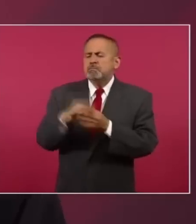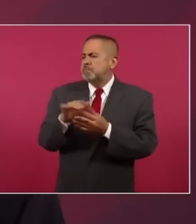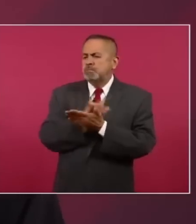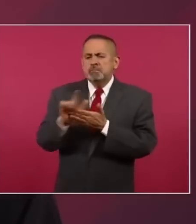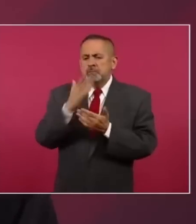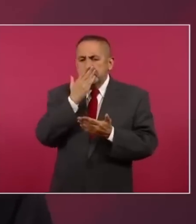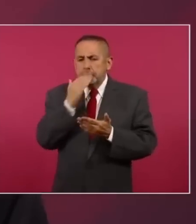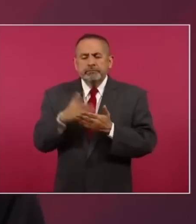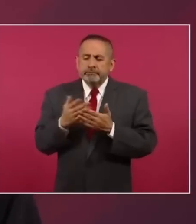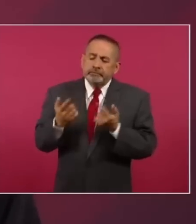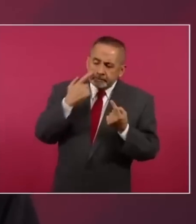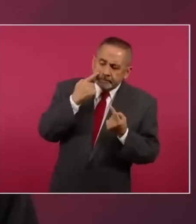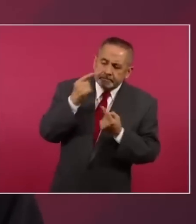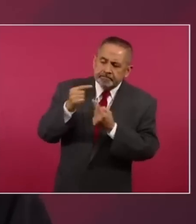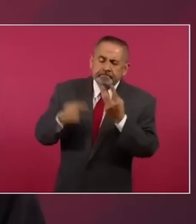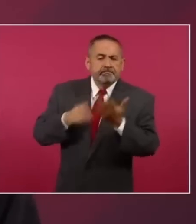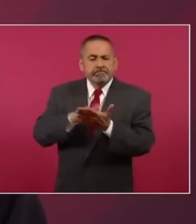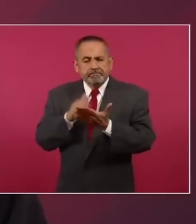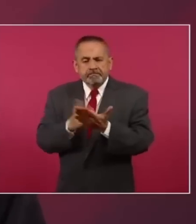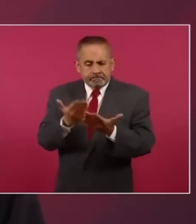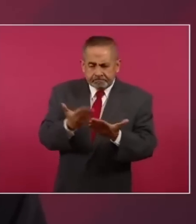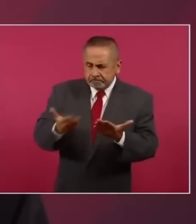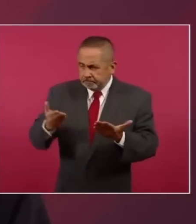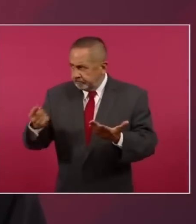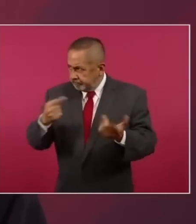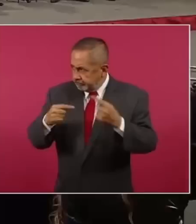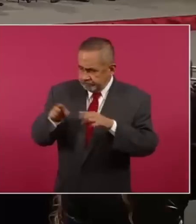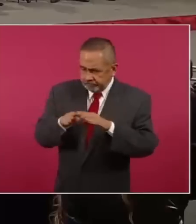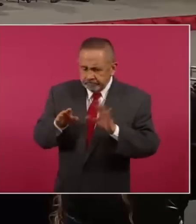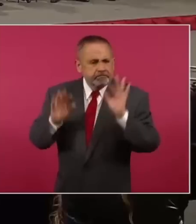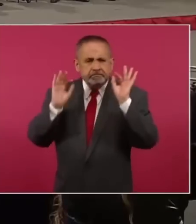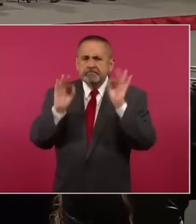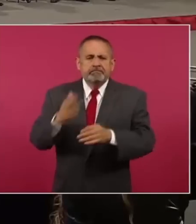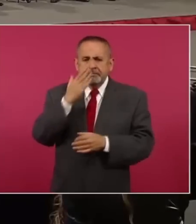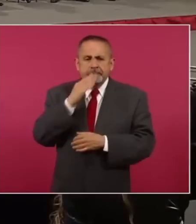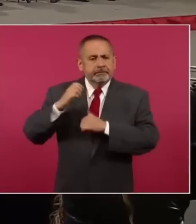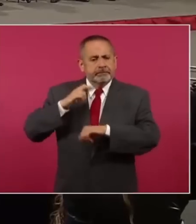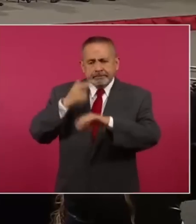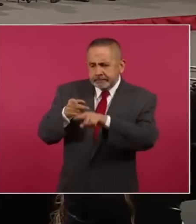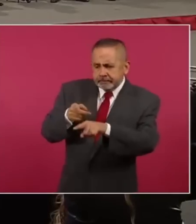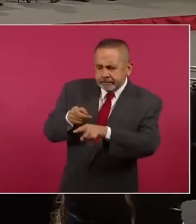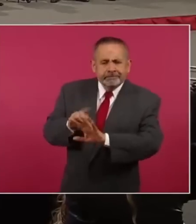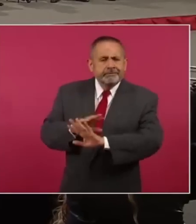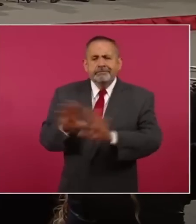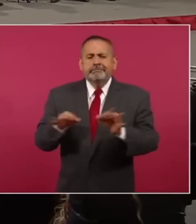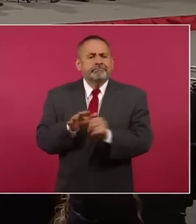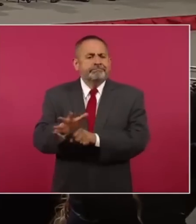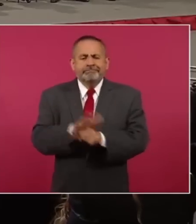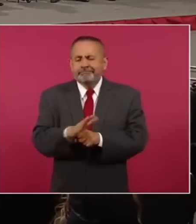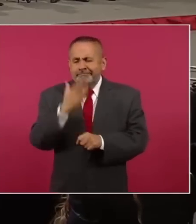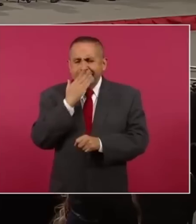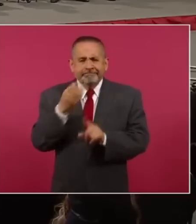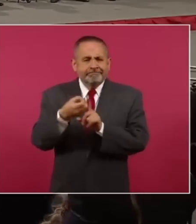que los fundamentos, documentos presentados y las acciones realizadas por el ente auditado eran